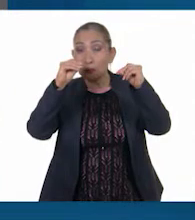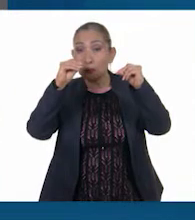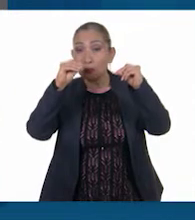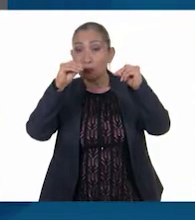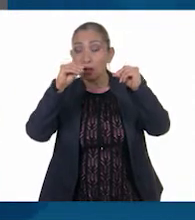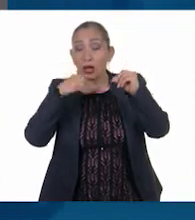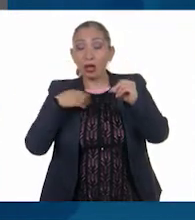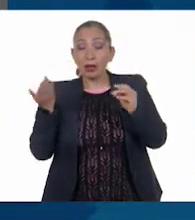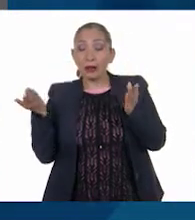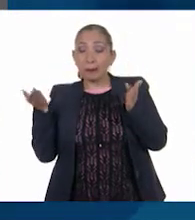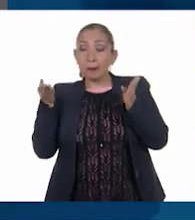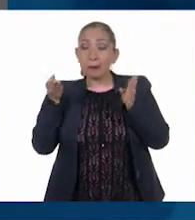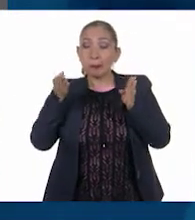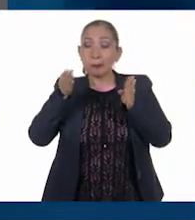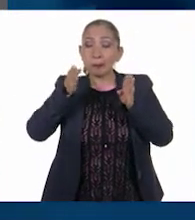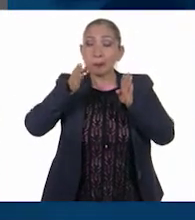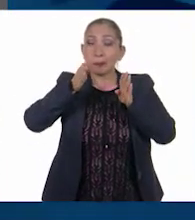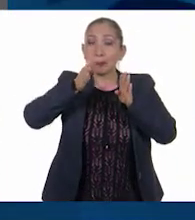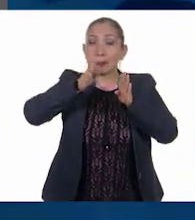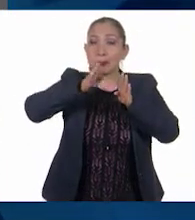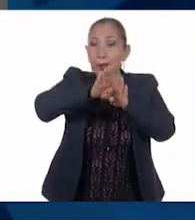cerró la puerta